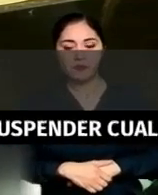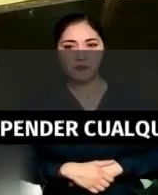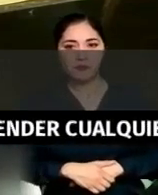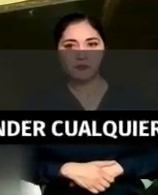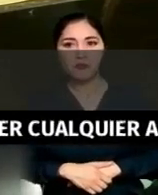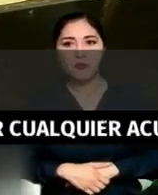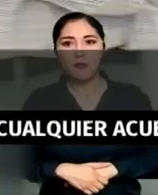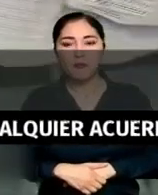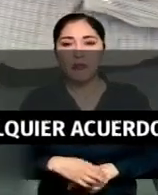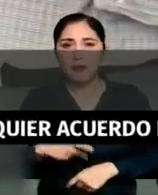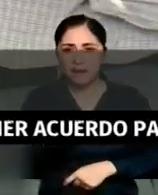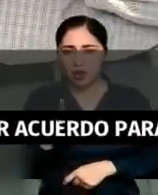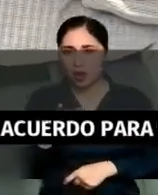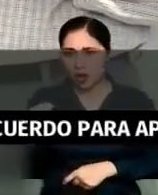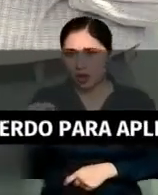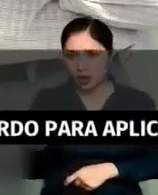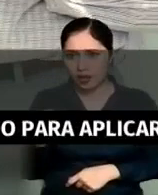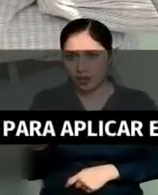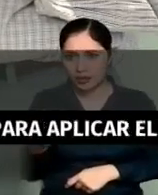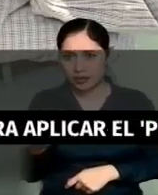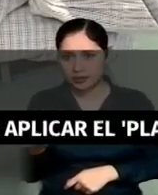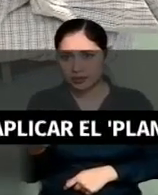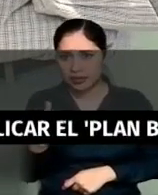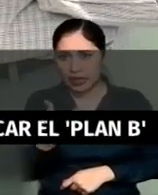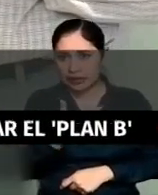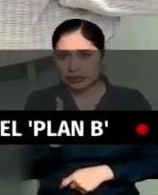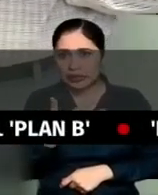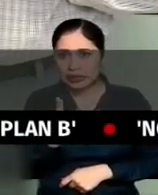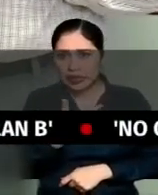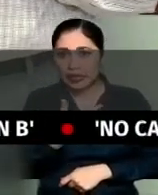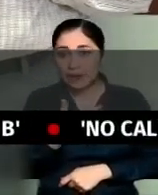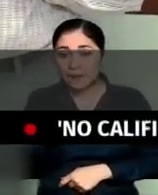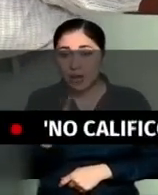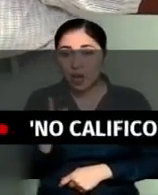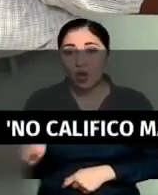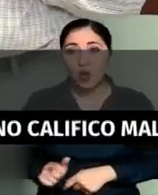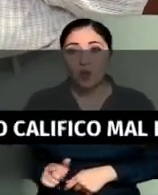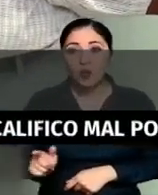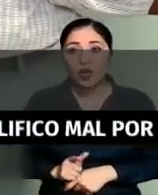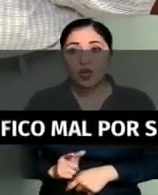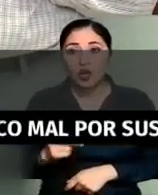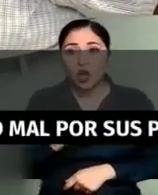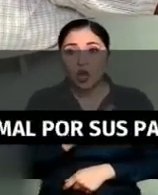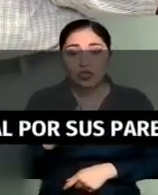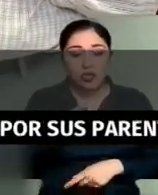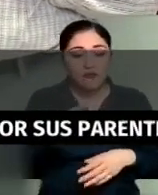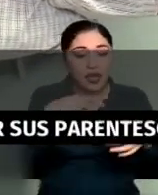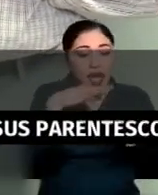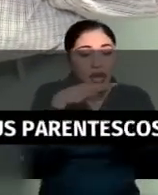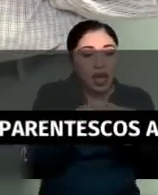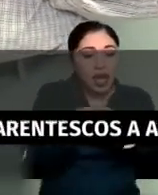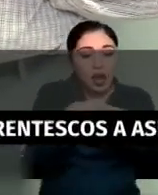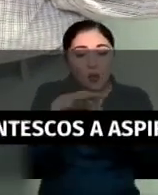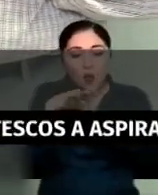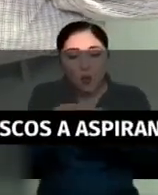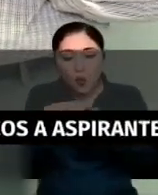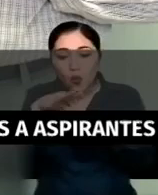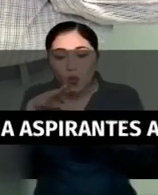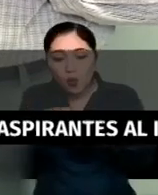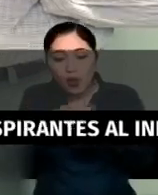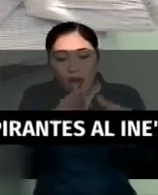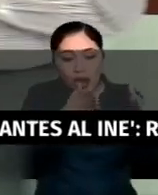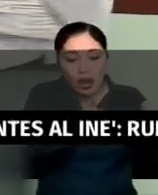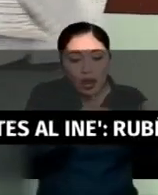cada diciembre representa la obligación de pagar más de dos mil millones de pesos Además está el rubro